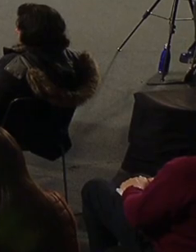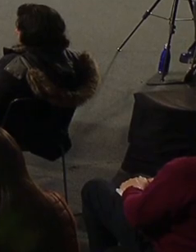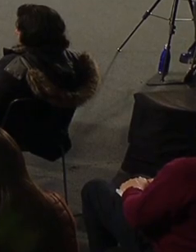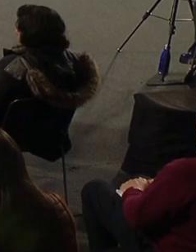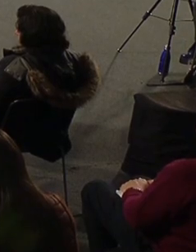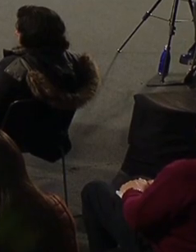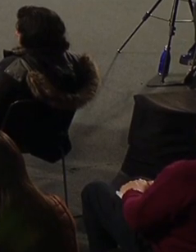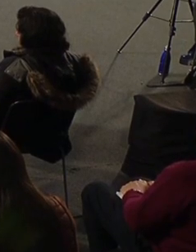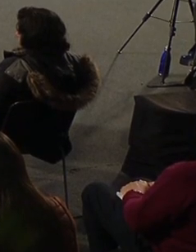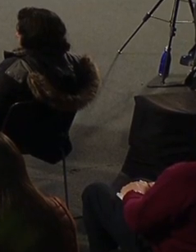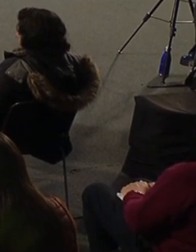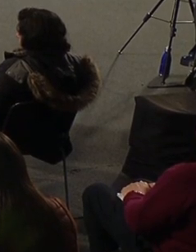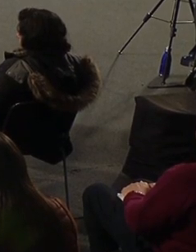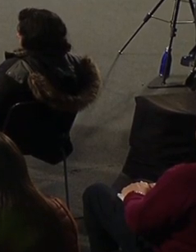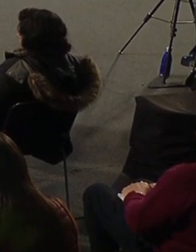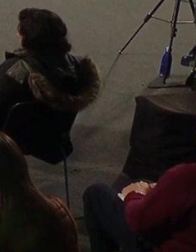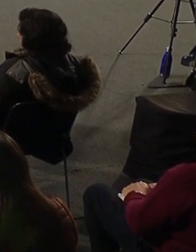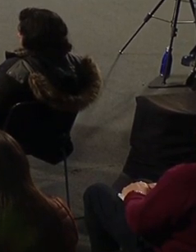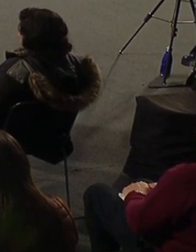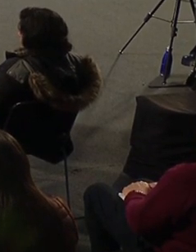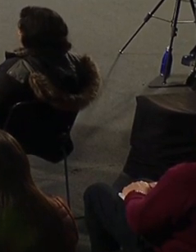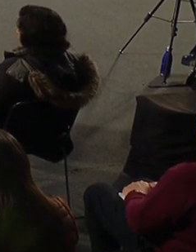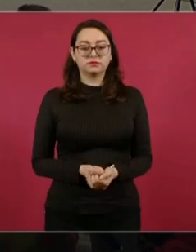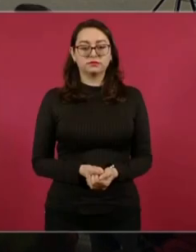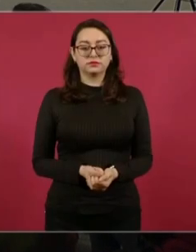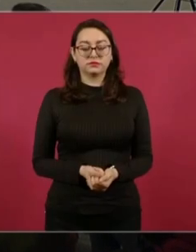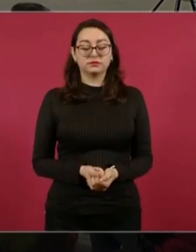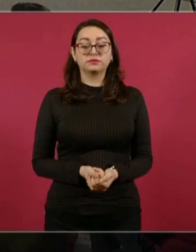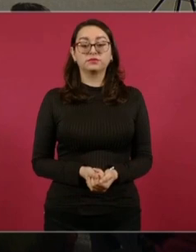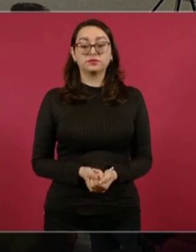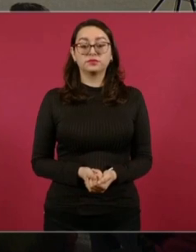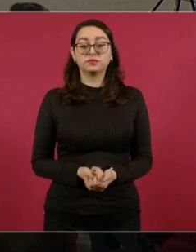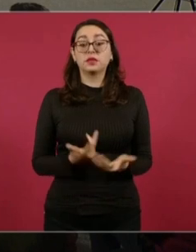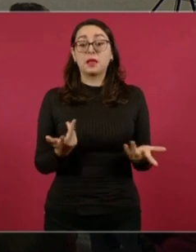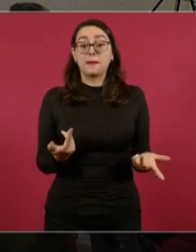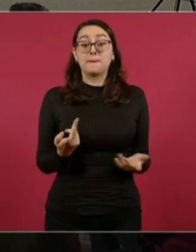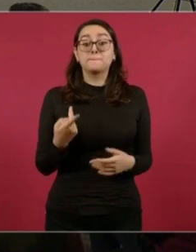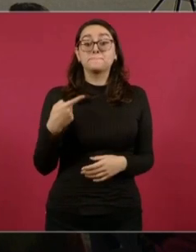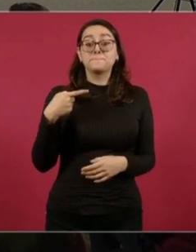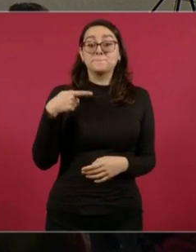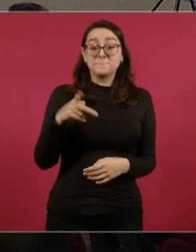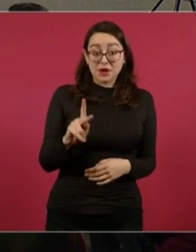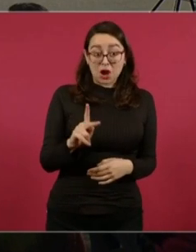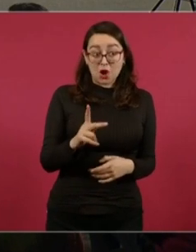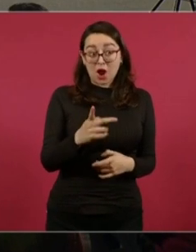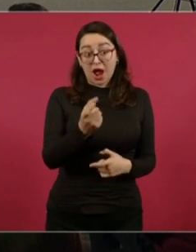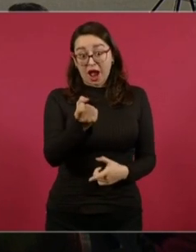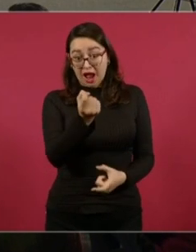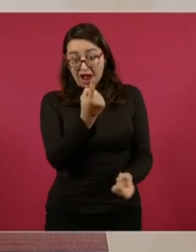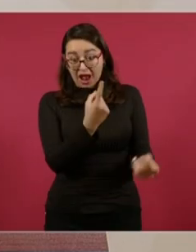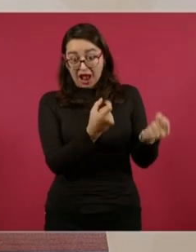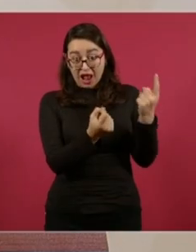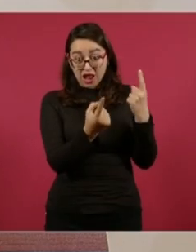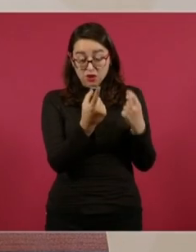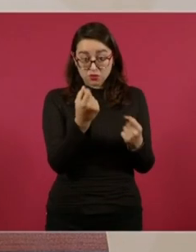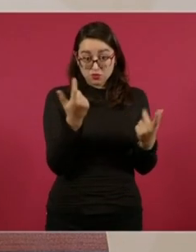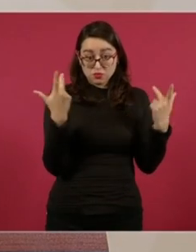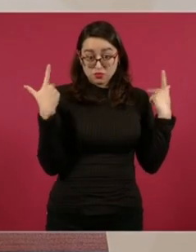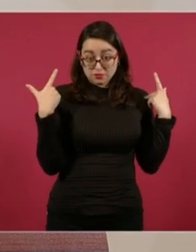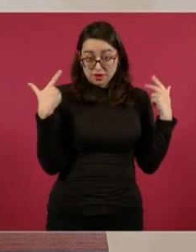de la educación. PAES le llaman. ¿Eh? PAES le llaman. Bueno, ganaban 12